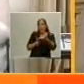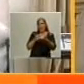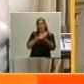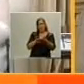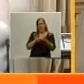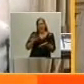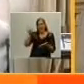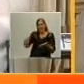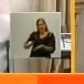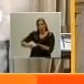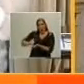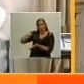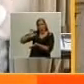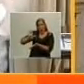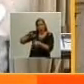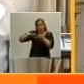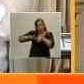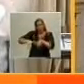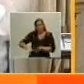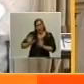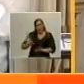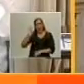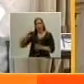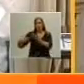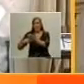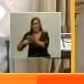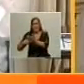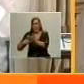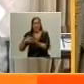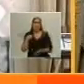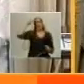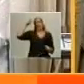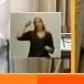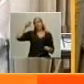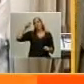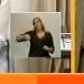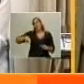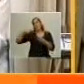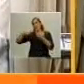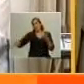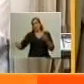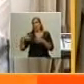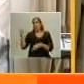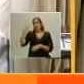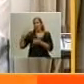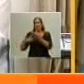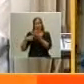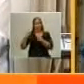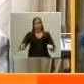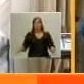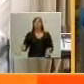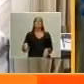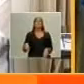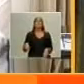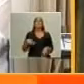son las que dan lugar a oportunidades cuando hay decisión política. En aquel momento no lo hubo, porque el presidente evaluaba que no era el momento